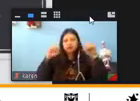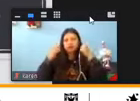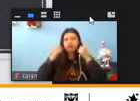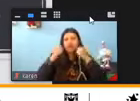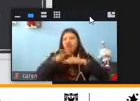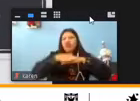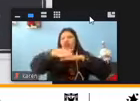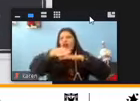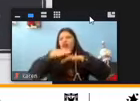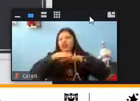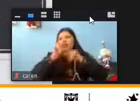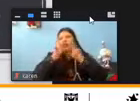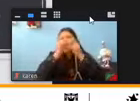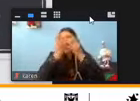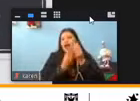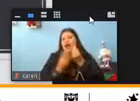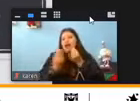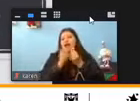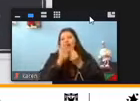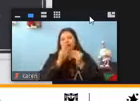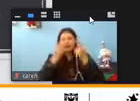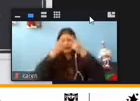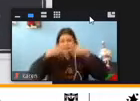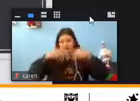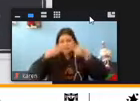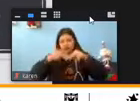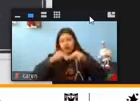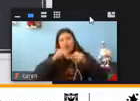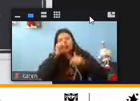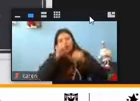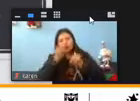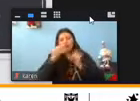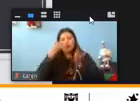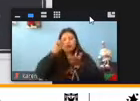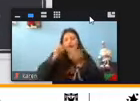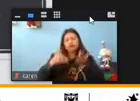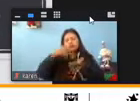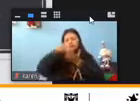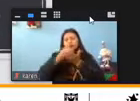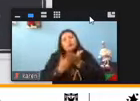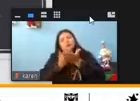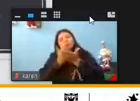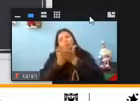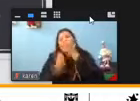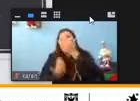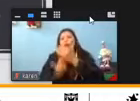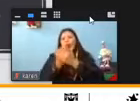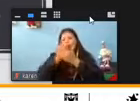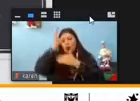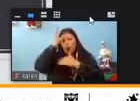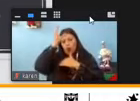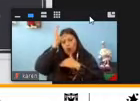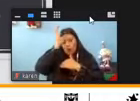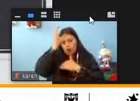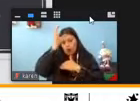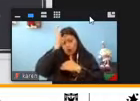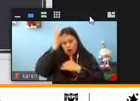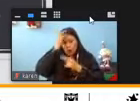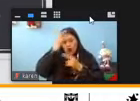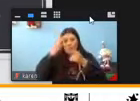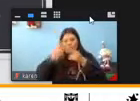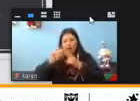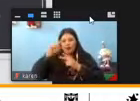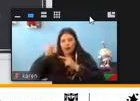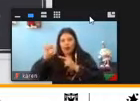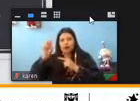de la categoría de género. Algunas de las ponentes nos propusieron conceptos como genealogías feministas o como